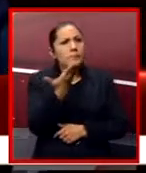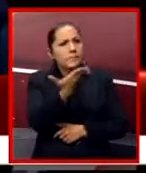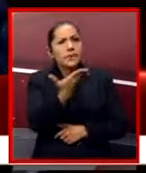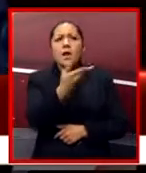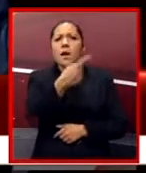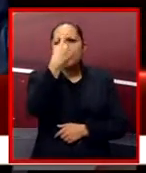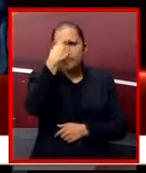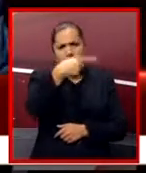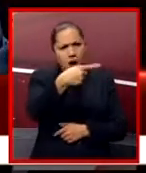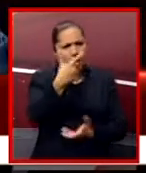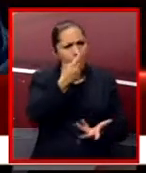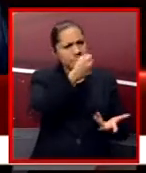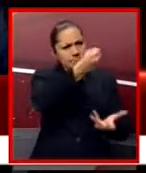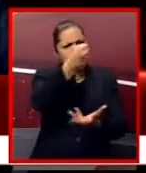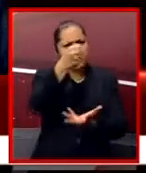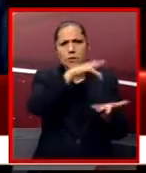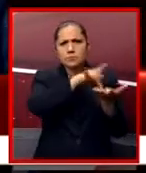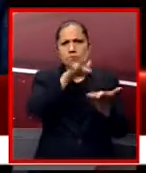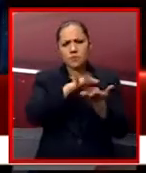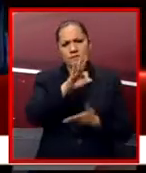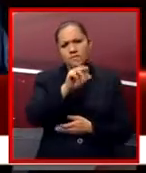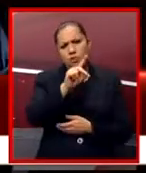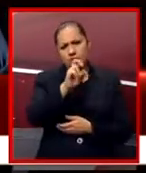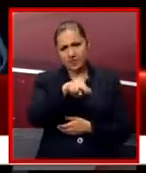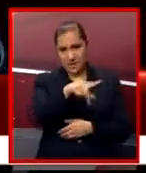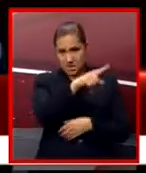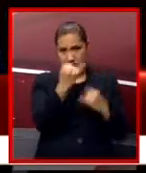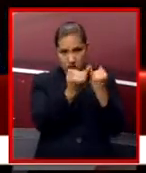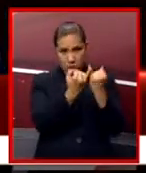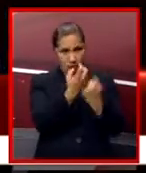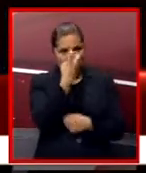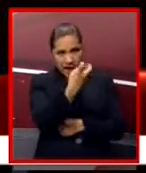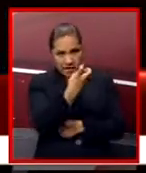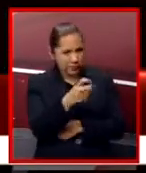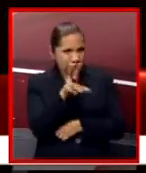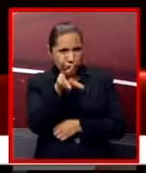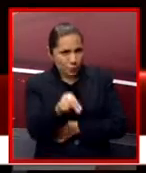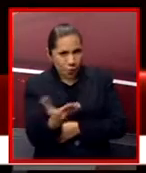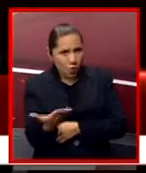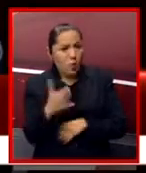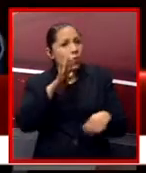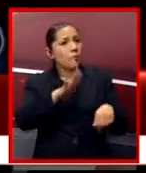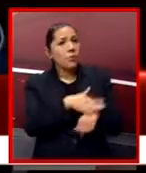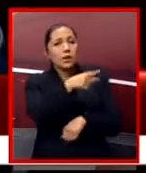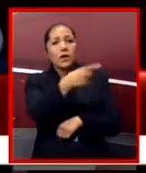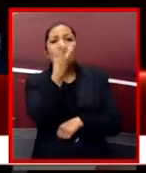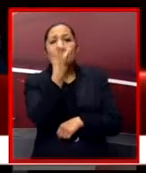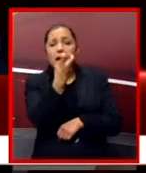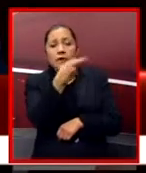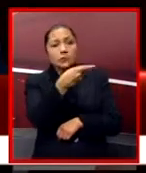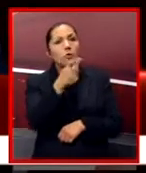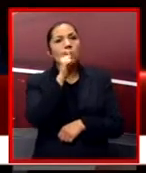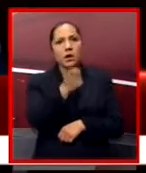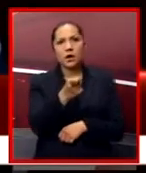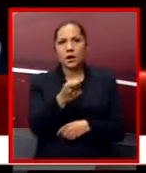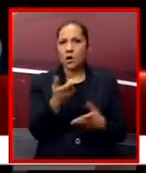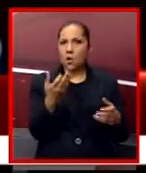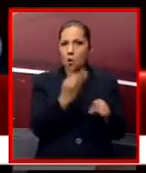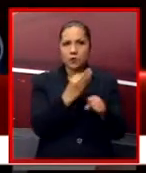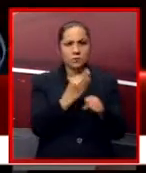Fonden, como lo tenía planteado Hacienda, debido a que se trata de una situación de emergencia que requiere de una